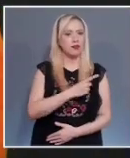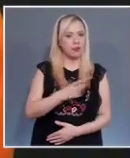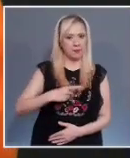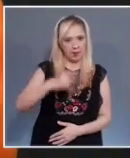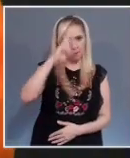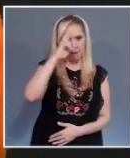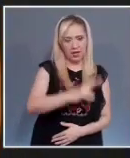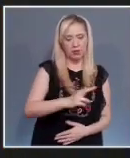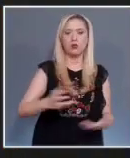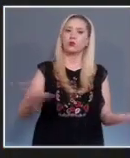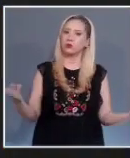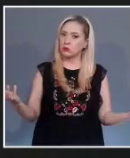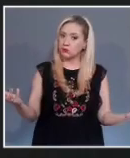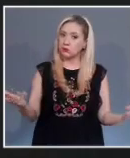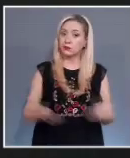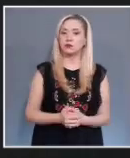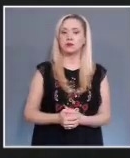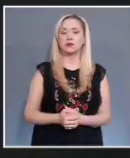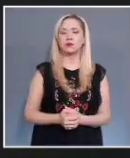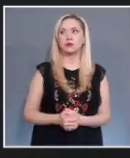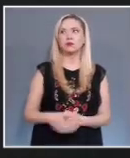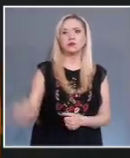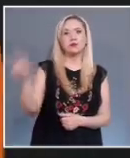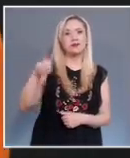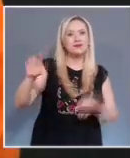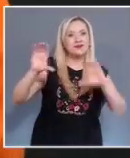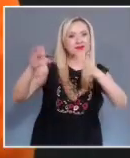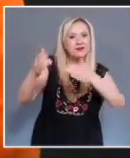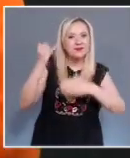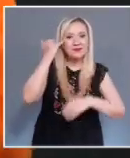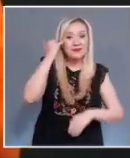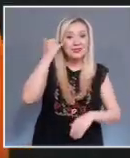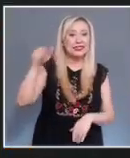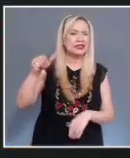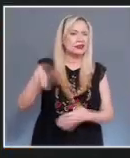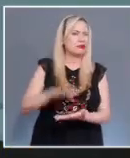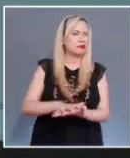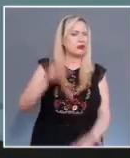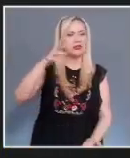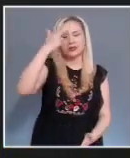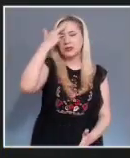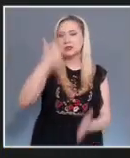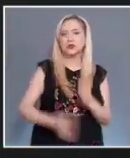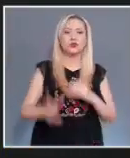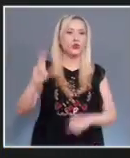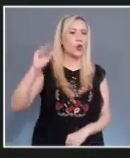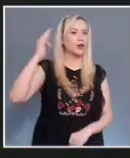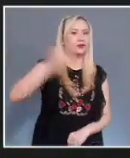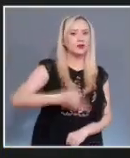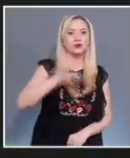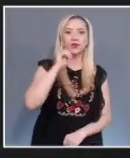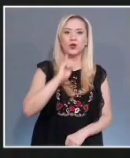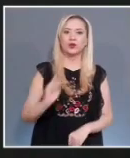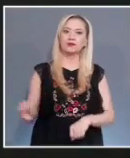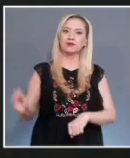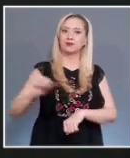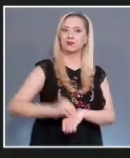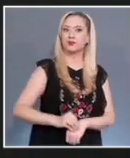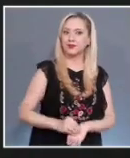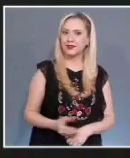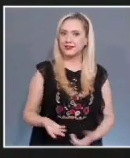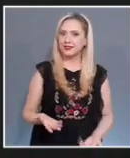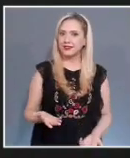Justamente en donde hay poblaciones indígenas es donde hay más violencia política en contra de las mujeres. Los primeros lugares